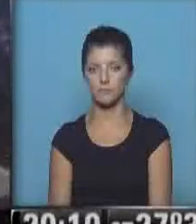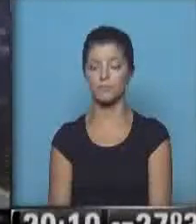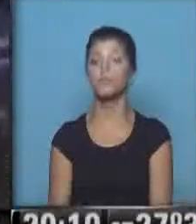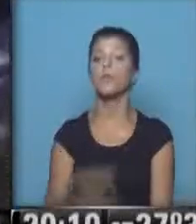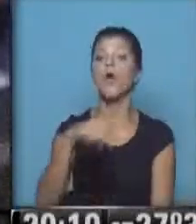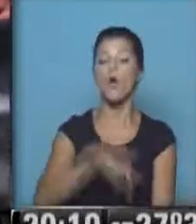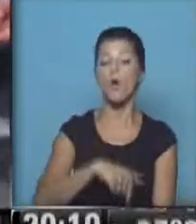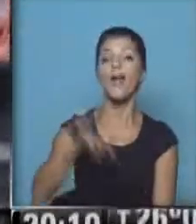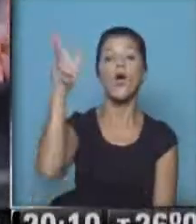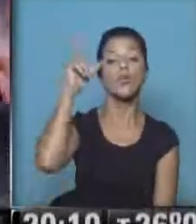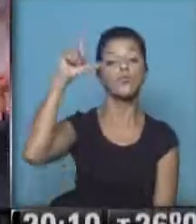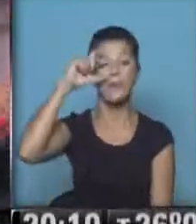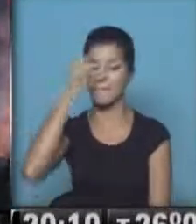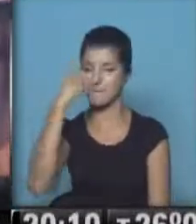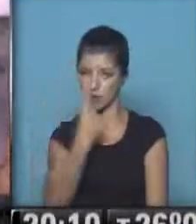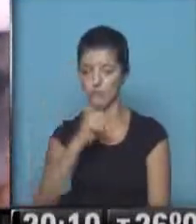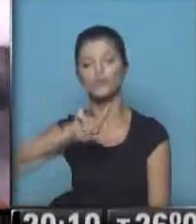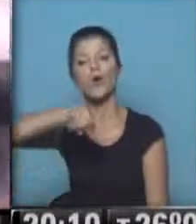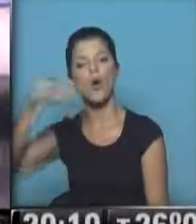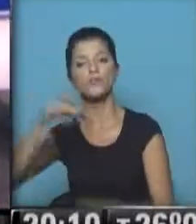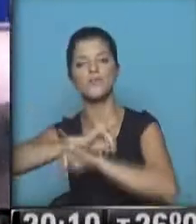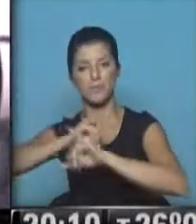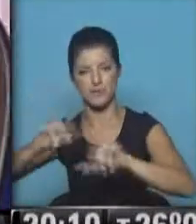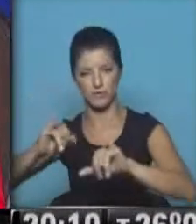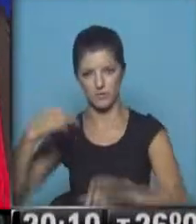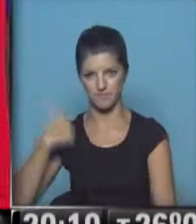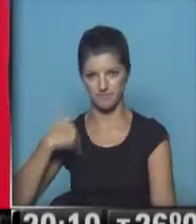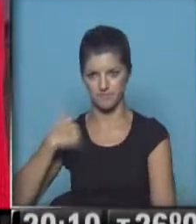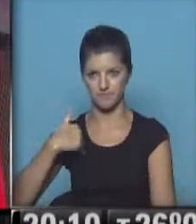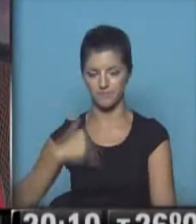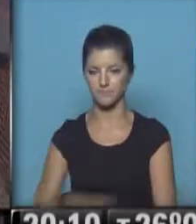A las 8 y 10 vamos a hacer el repaso. Otras noticias nacionales.